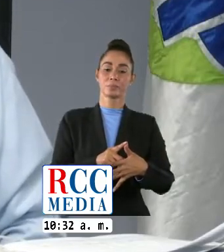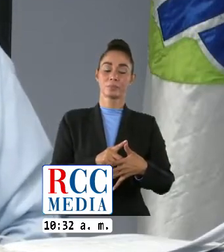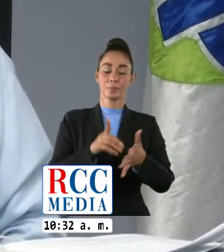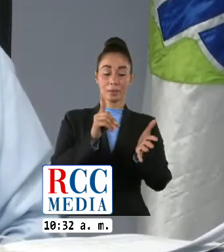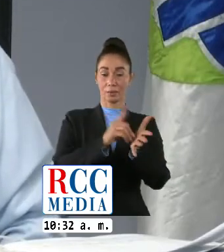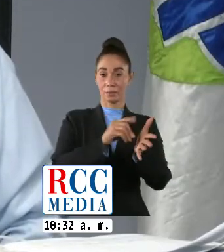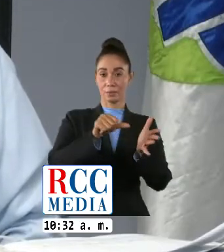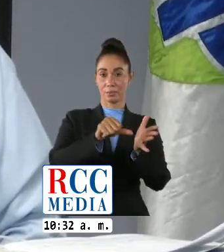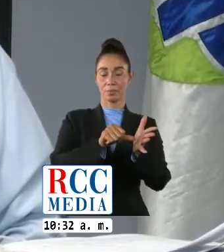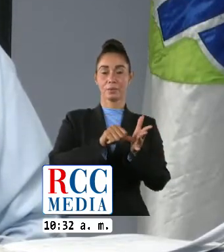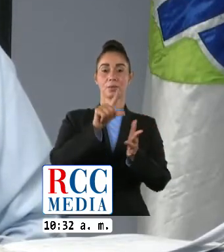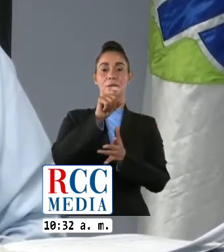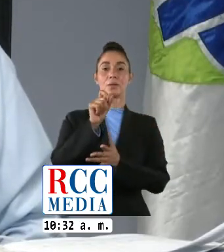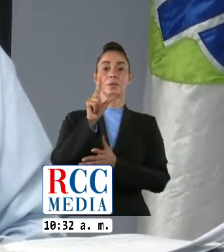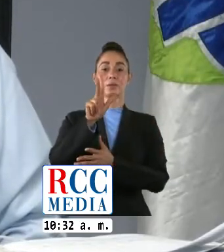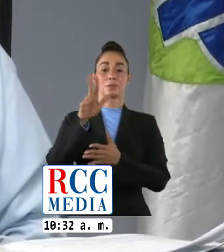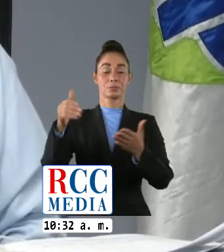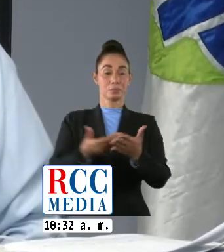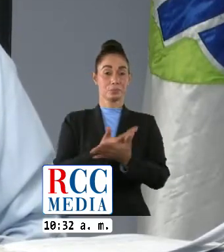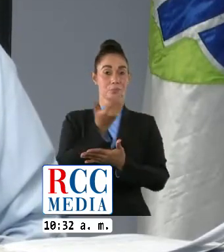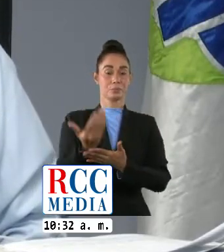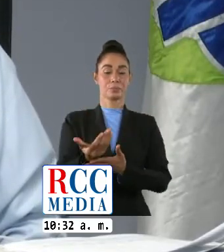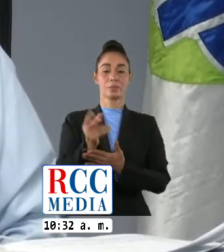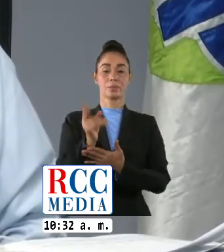Distrito Nacional, 103 casos nuevos,